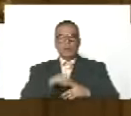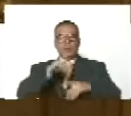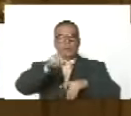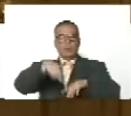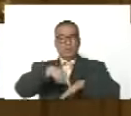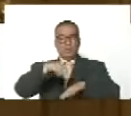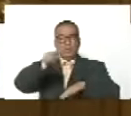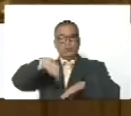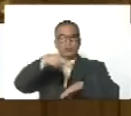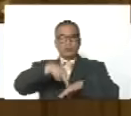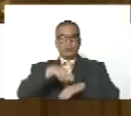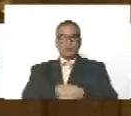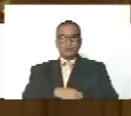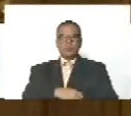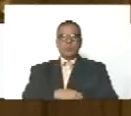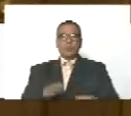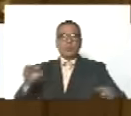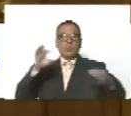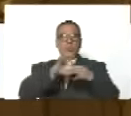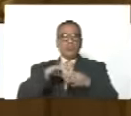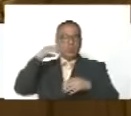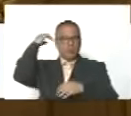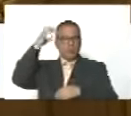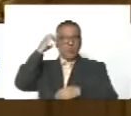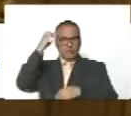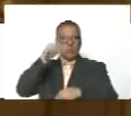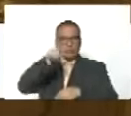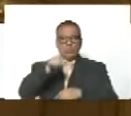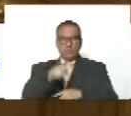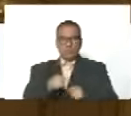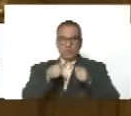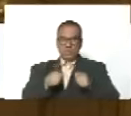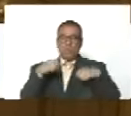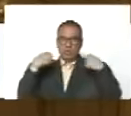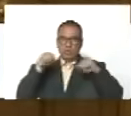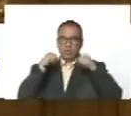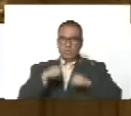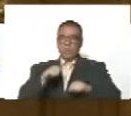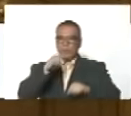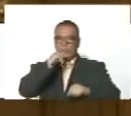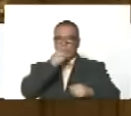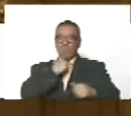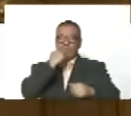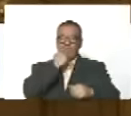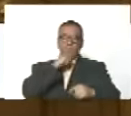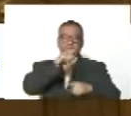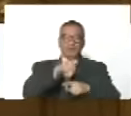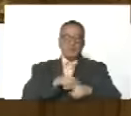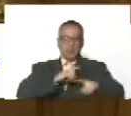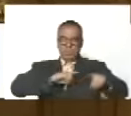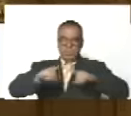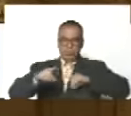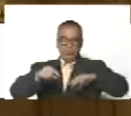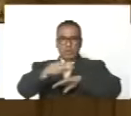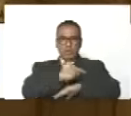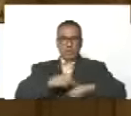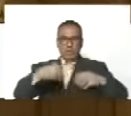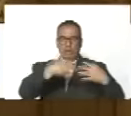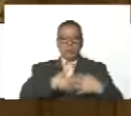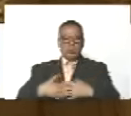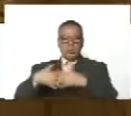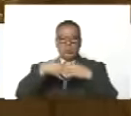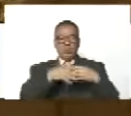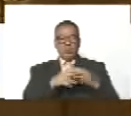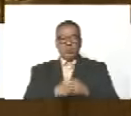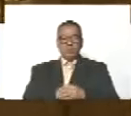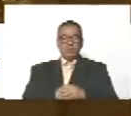nación. Que en la Unión Europea persisten sus prácticas abusivas por mandato del gobierno de los Estados